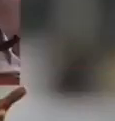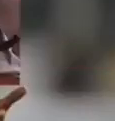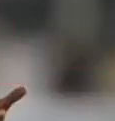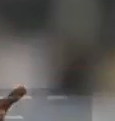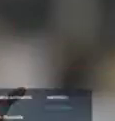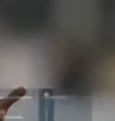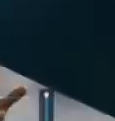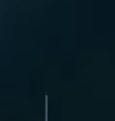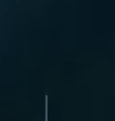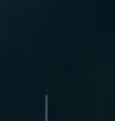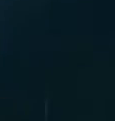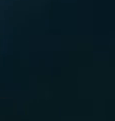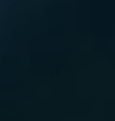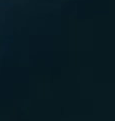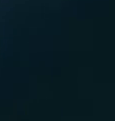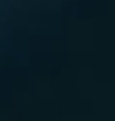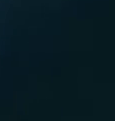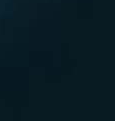Este domingo a las 7 de la